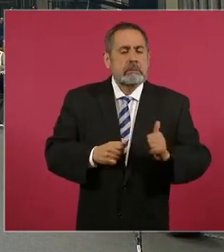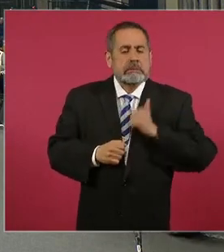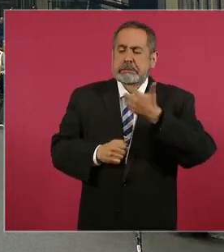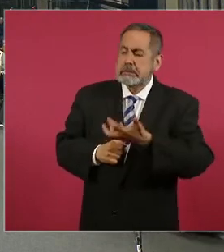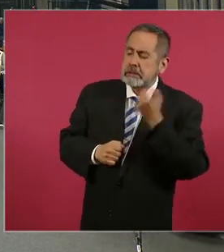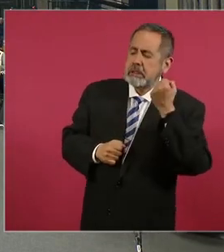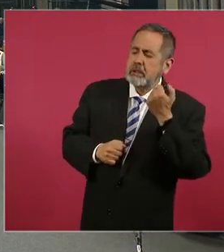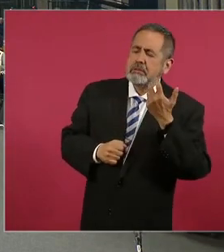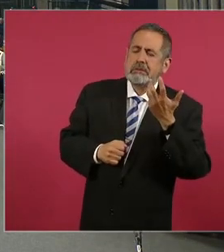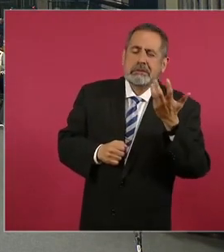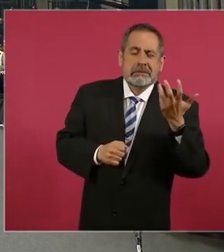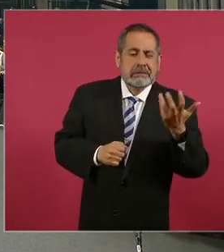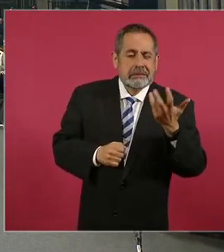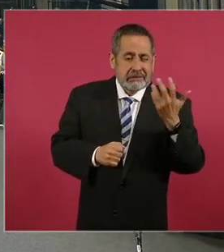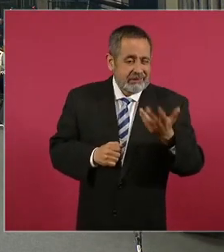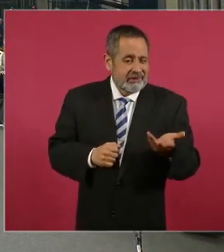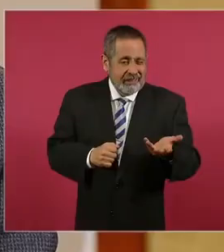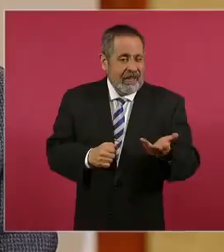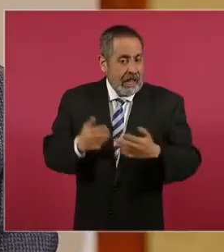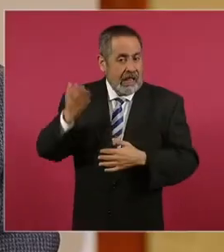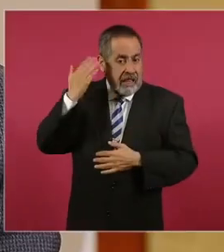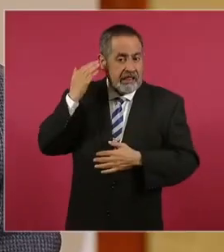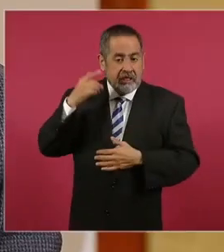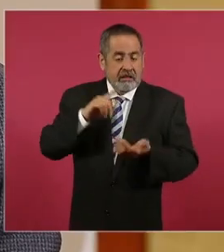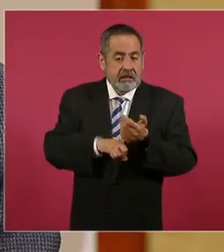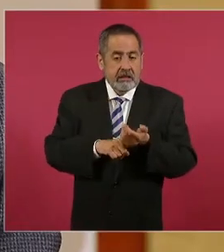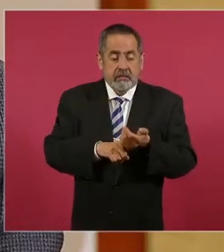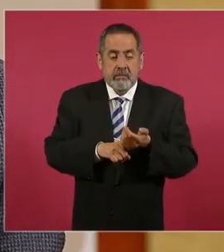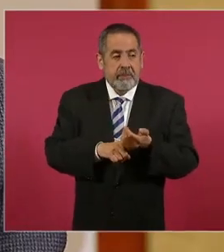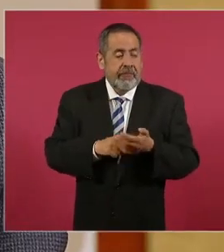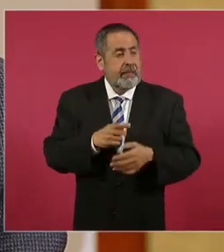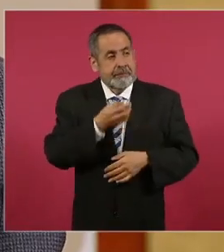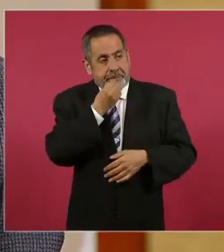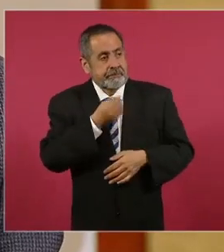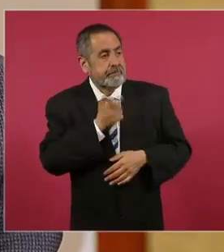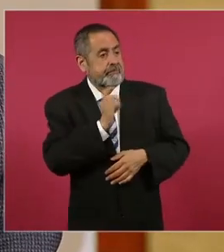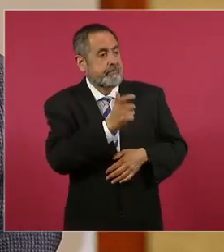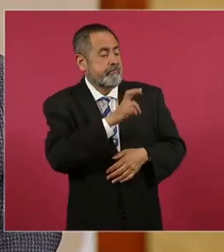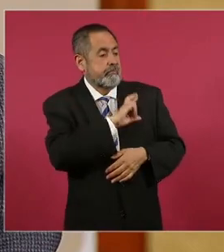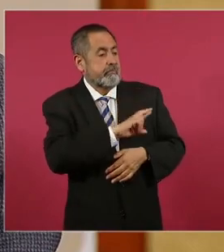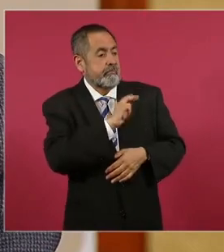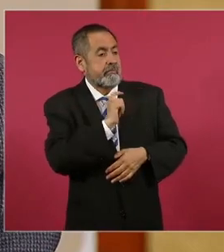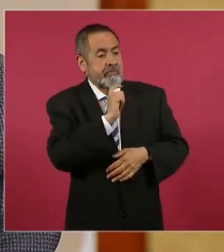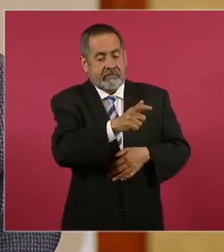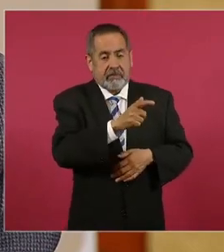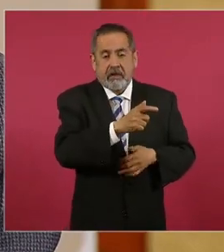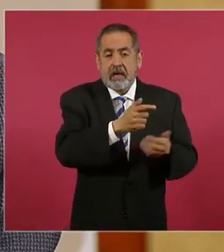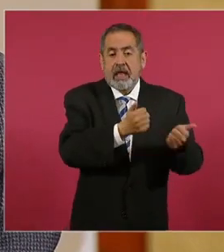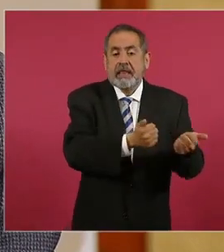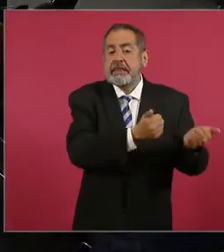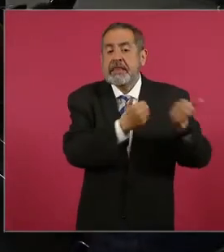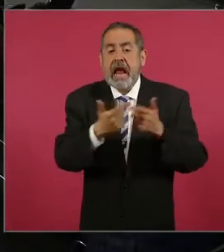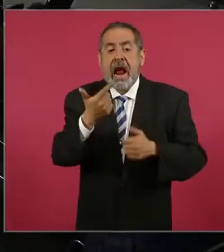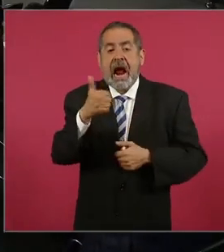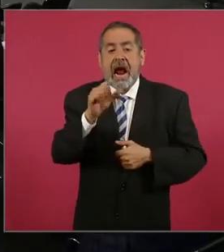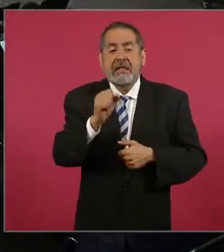o se contrataron gasoductos para traer gas de Estados Unidos.